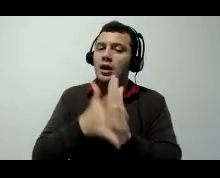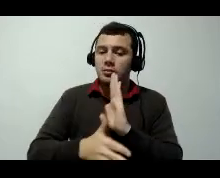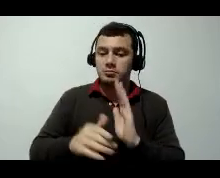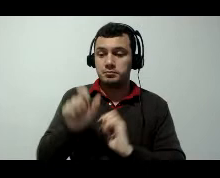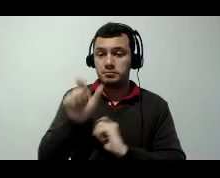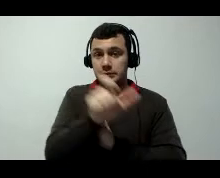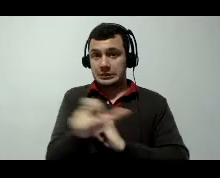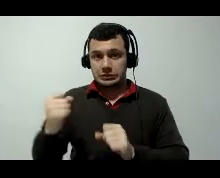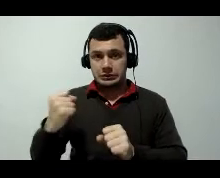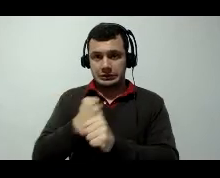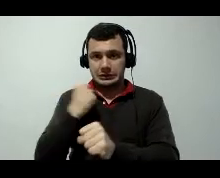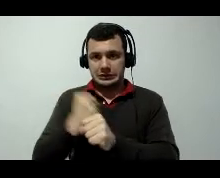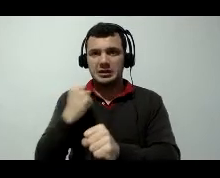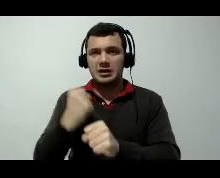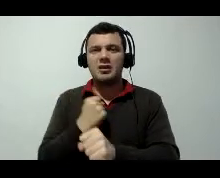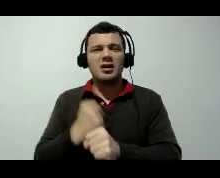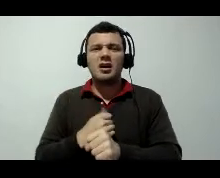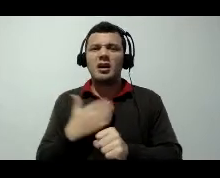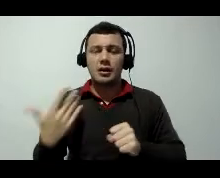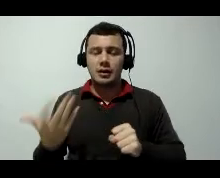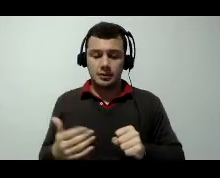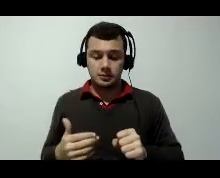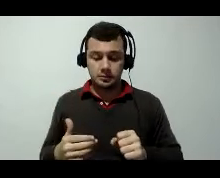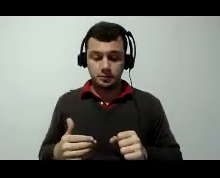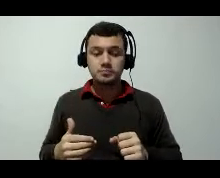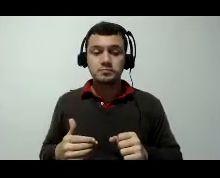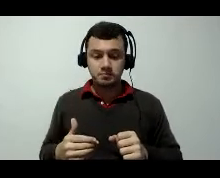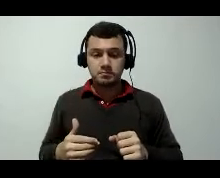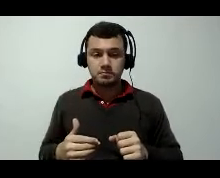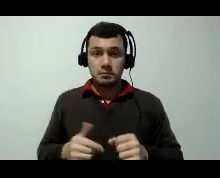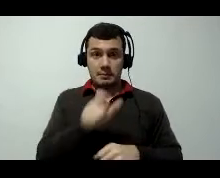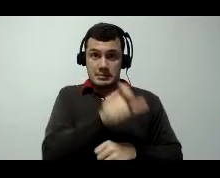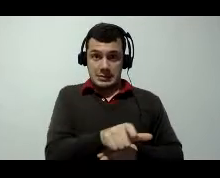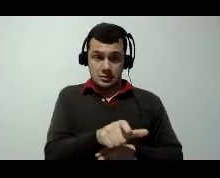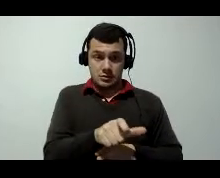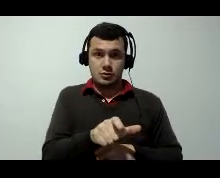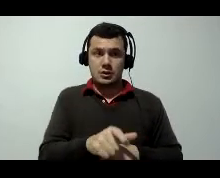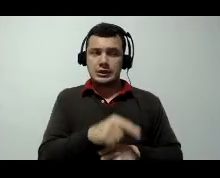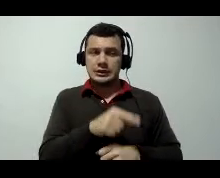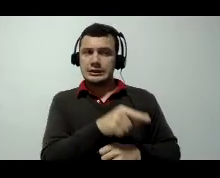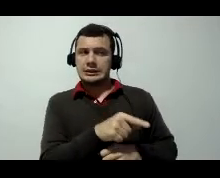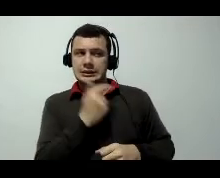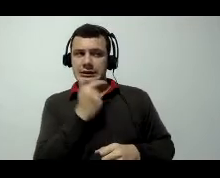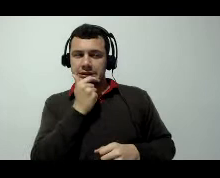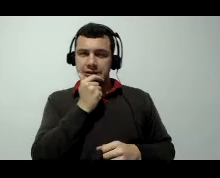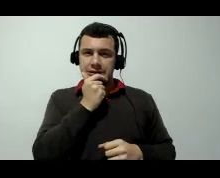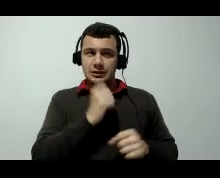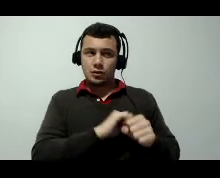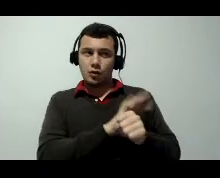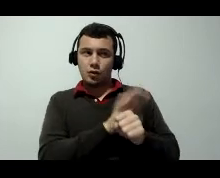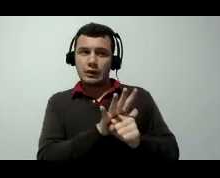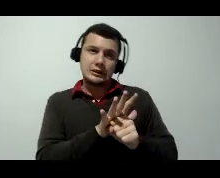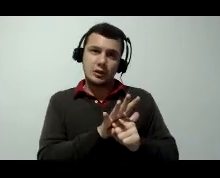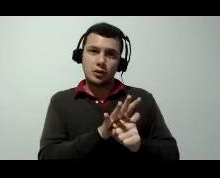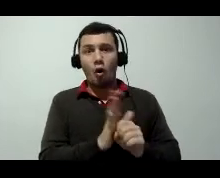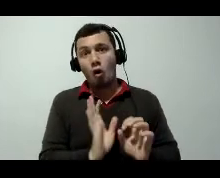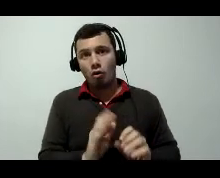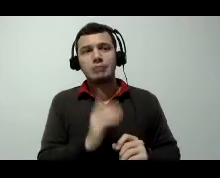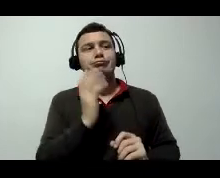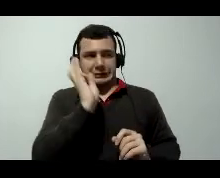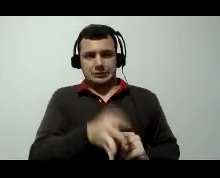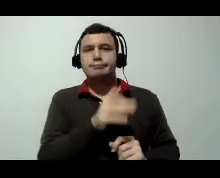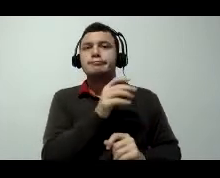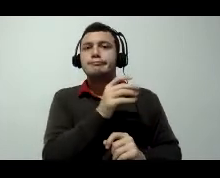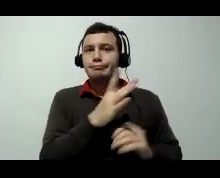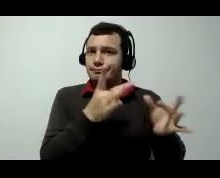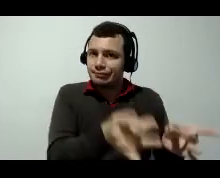trabajadores que se encargan del transporte de estos pacientes sospechosos o confirmados de COVID-19. Y en resumen,